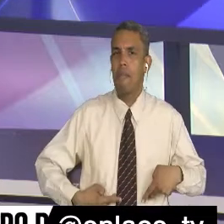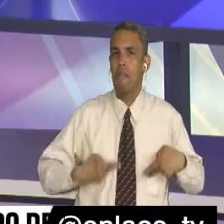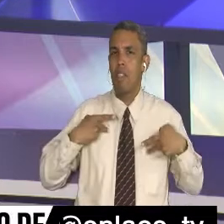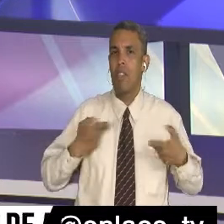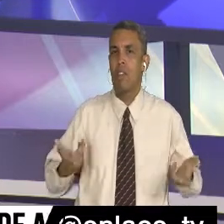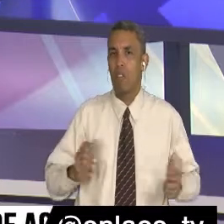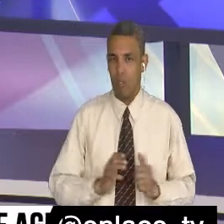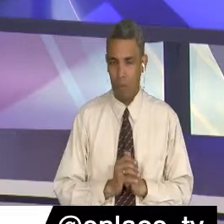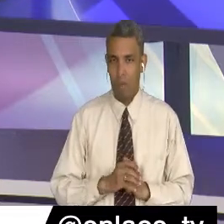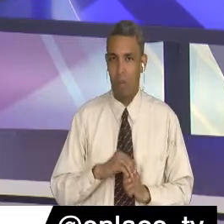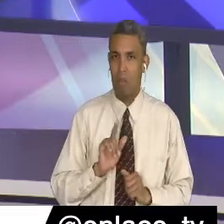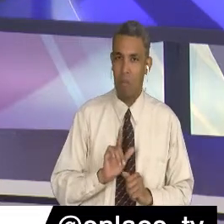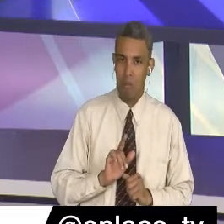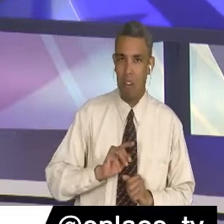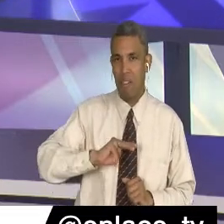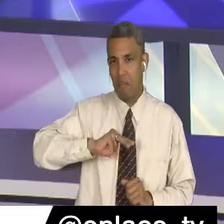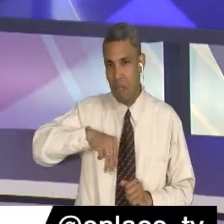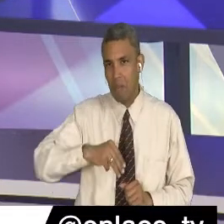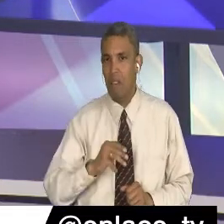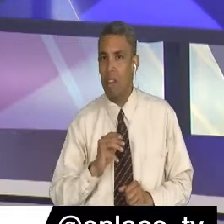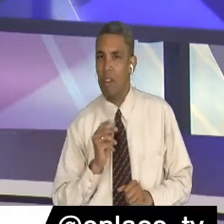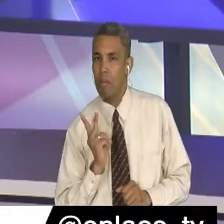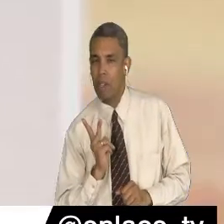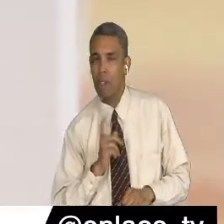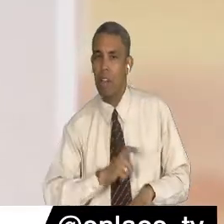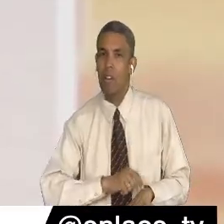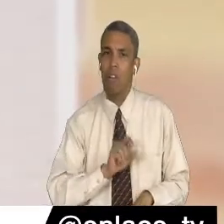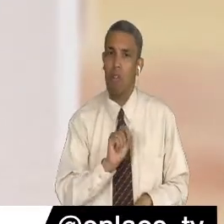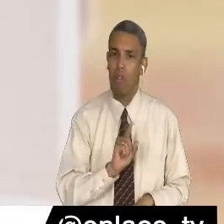las 11 hasta las 11:30 de la mañana.